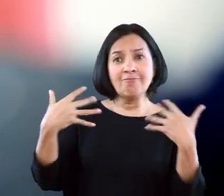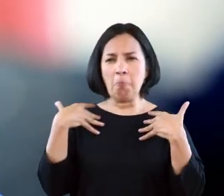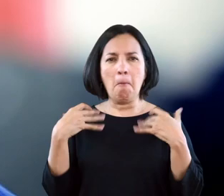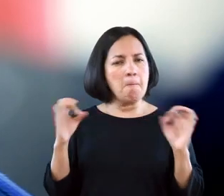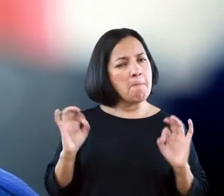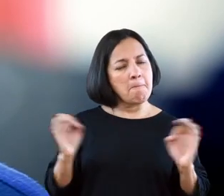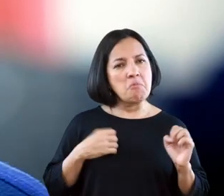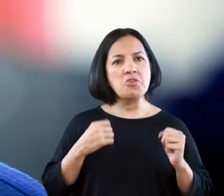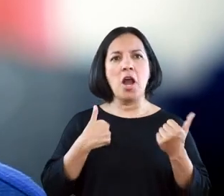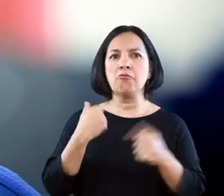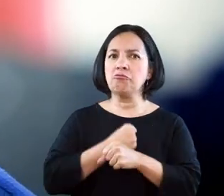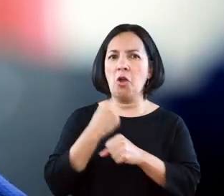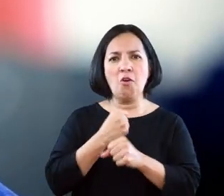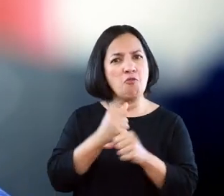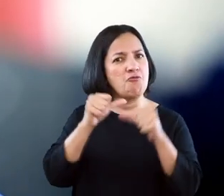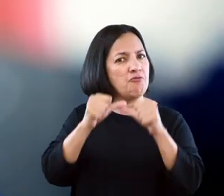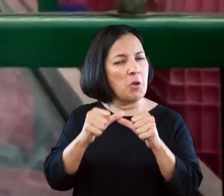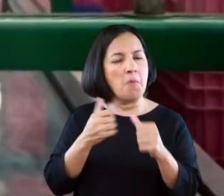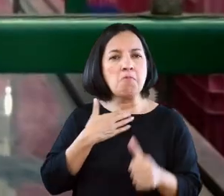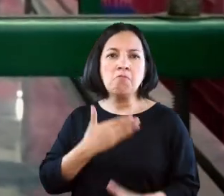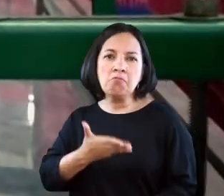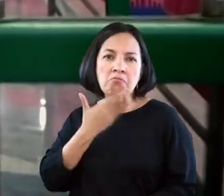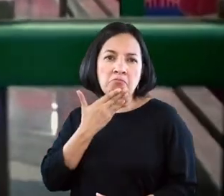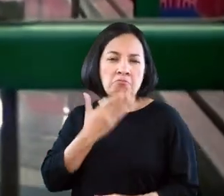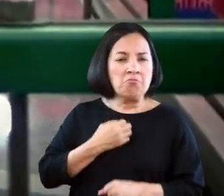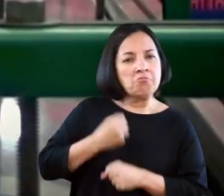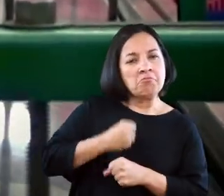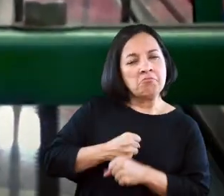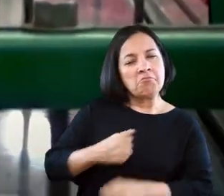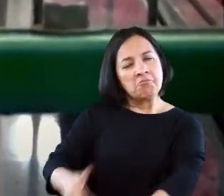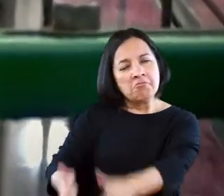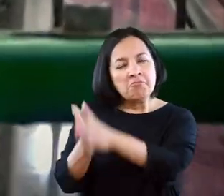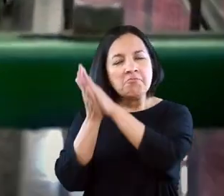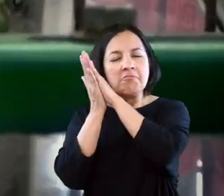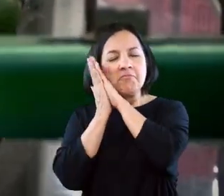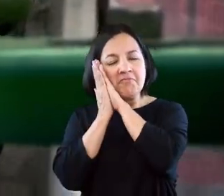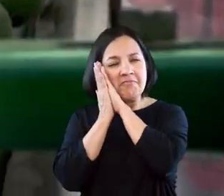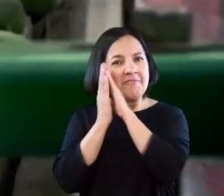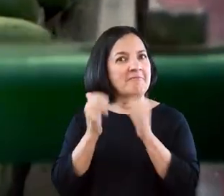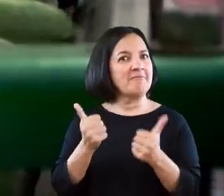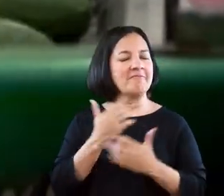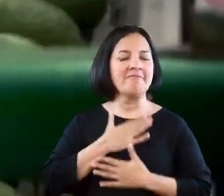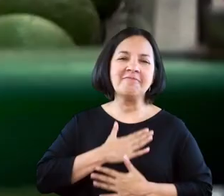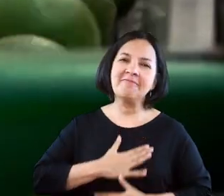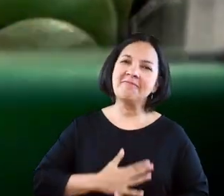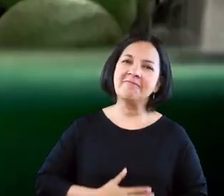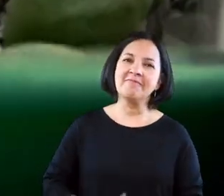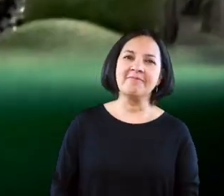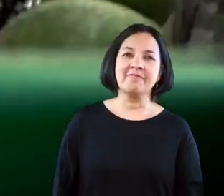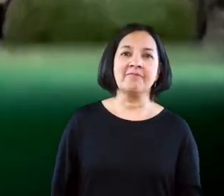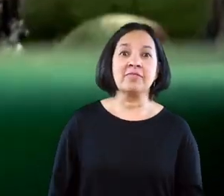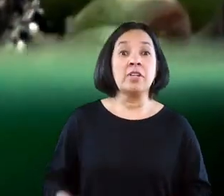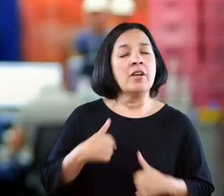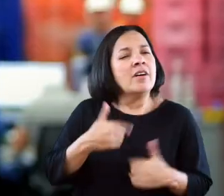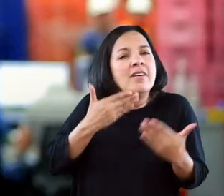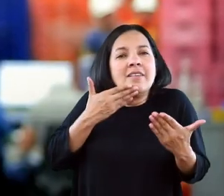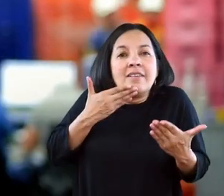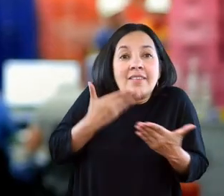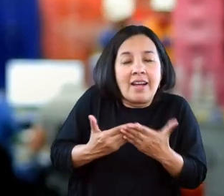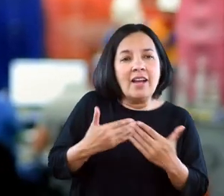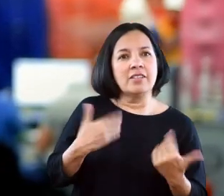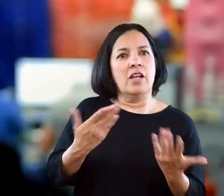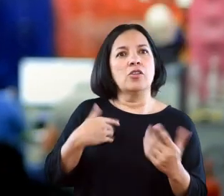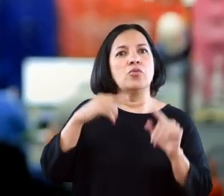no tengo tanto estrés, ya que tengo un trabajo estable y puedo dormir tranquilo, por así decirlo.